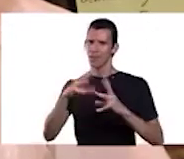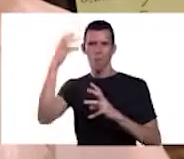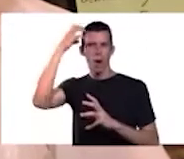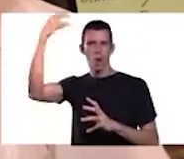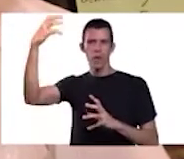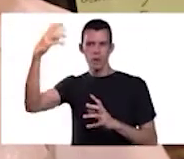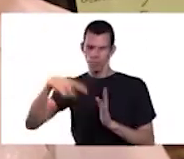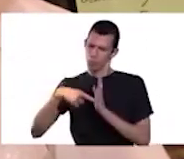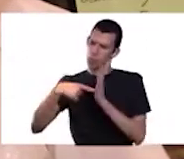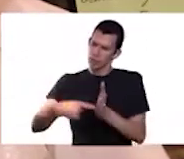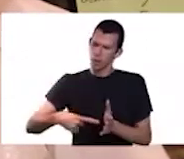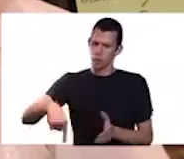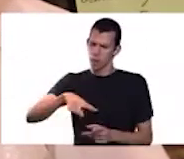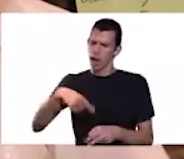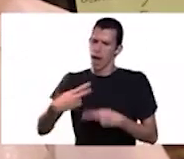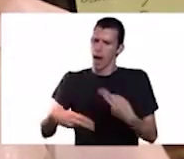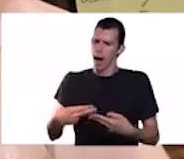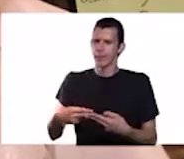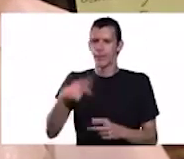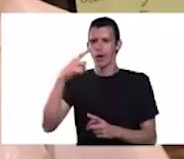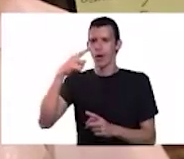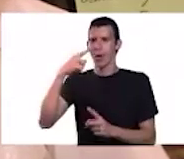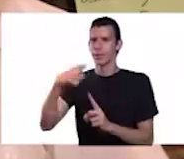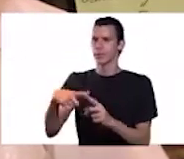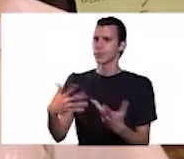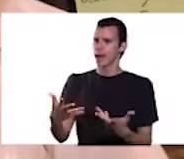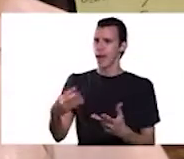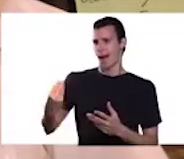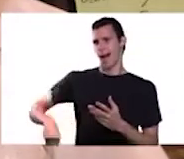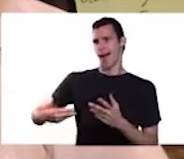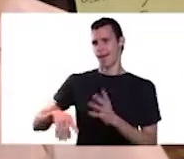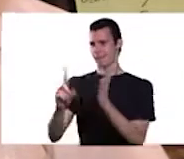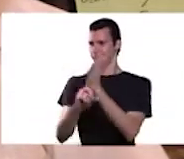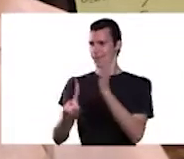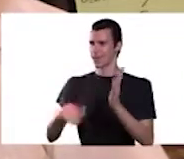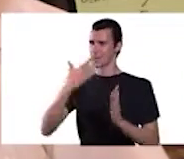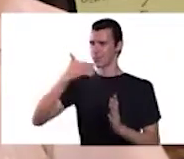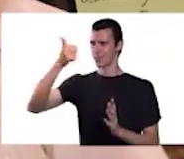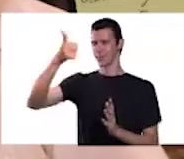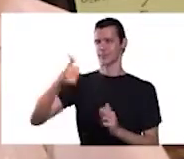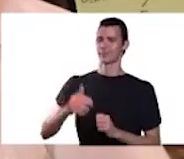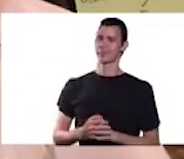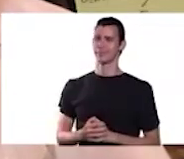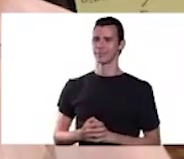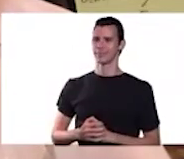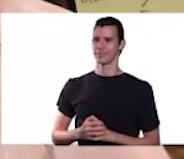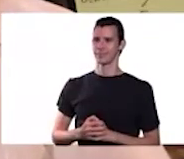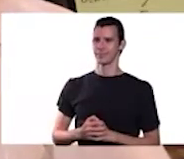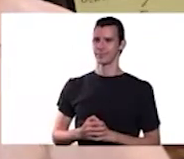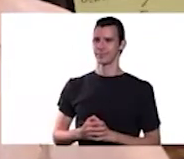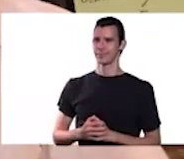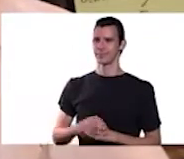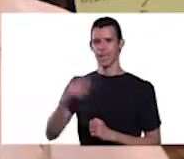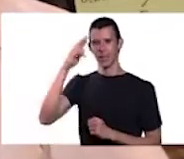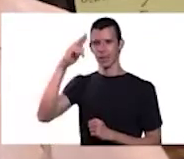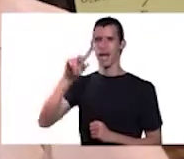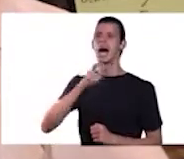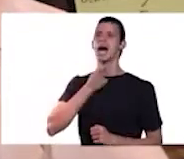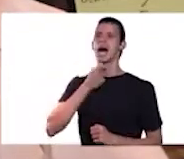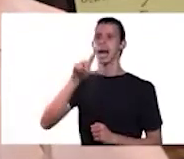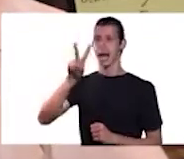ejemplificar las leyes, debe definir la envoltura geográfica, que es toda el área donde actúa la